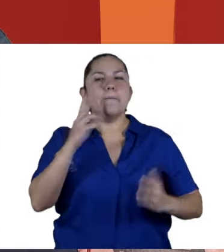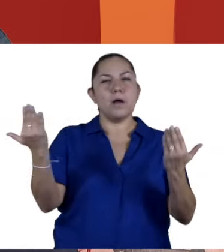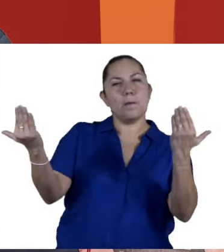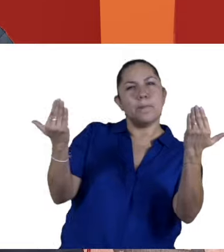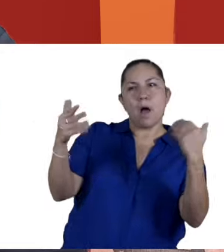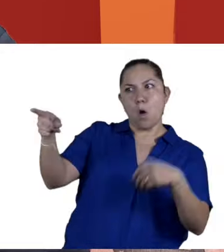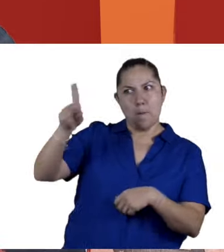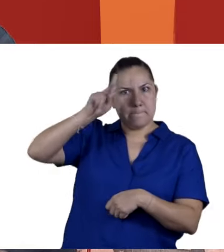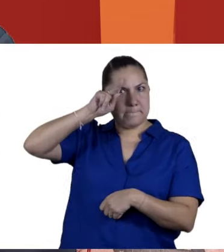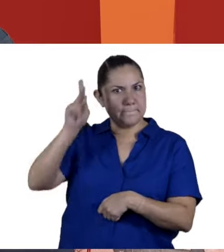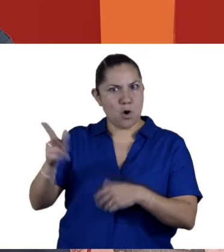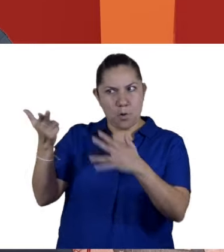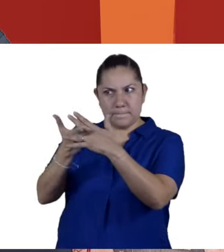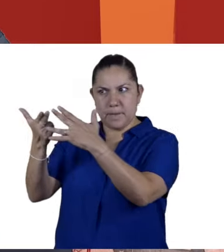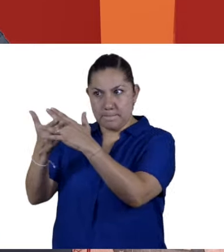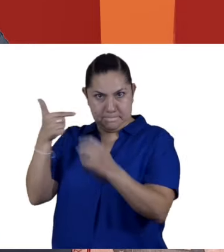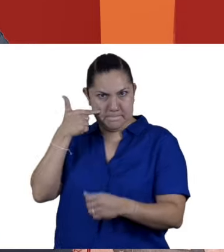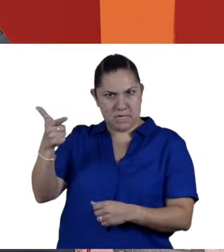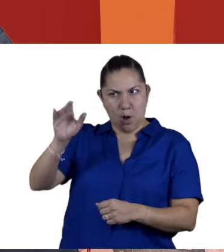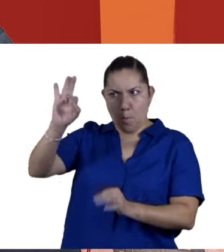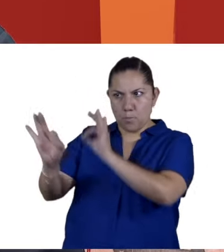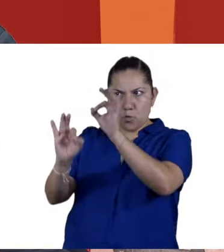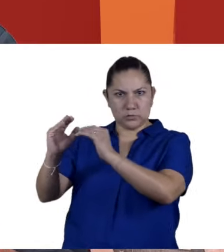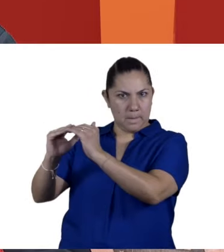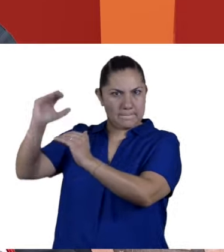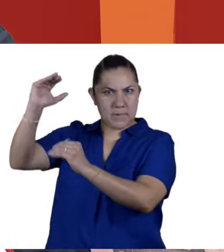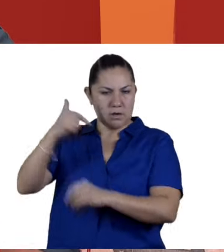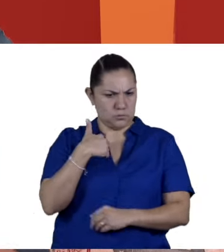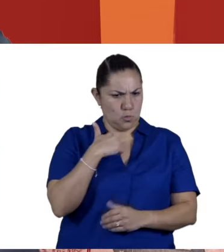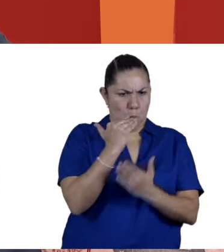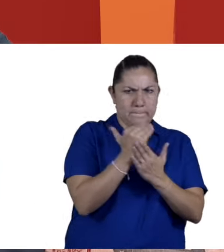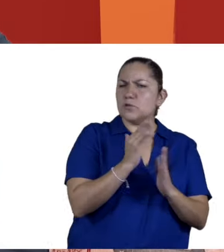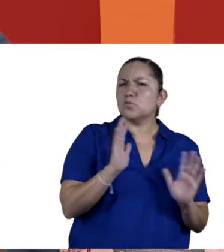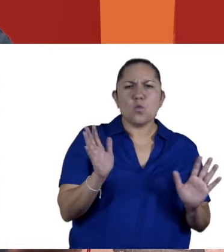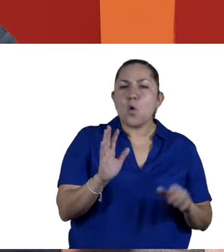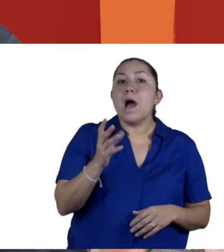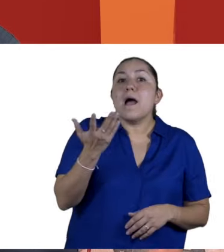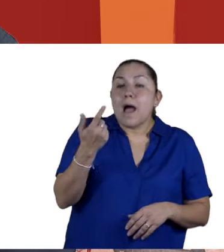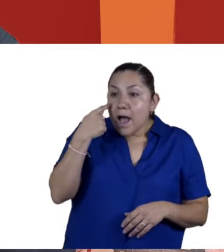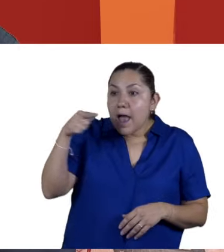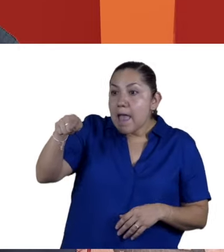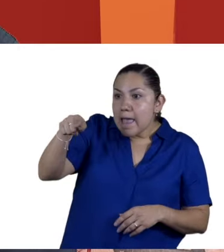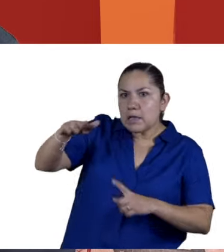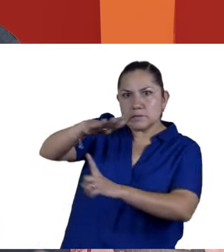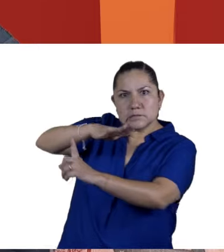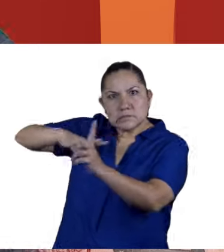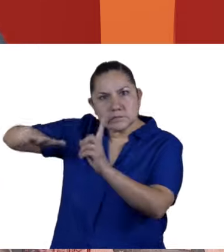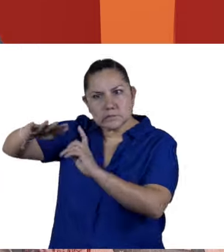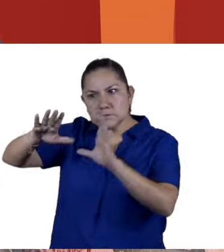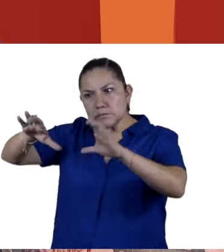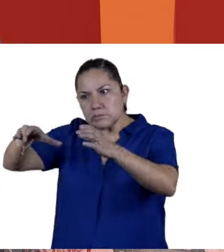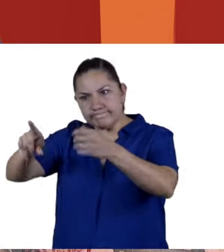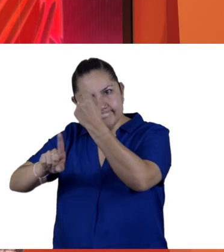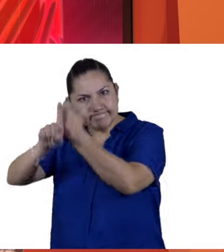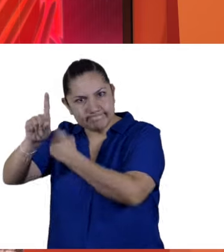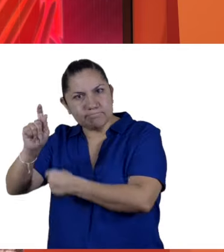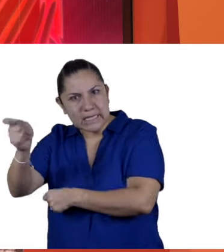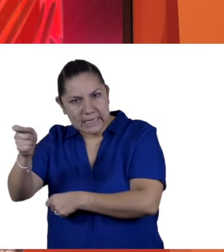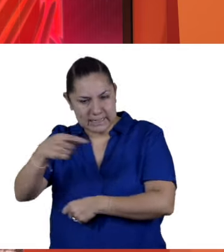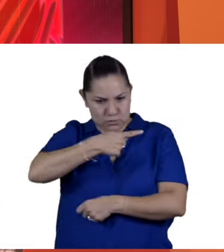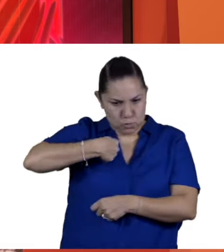quién sufre más o ver quién tiene más estadísticas, sino que podamos poner sobre la mesa esta población pasa por esto y esta otra